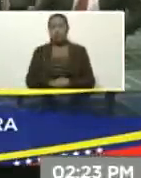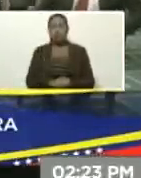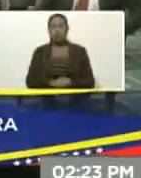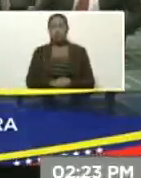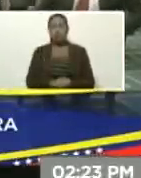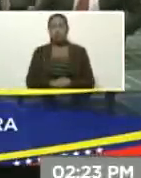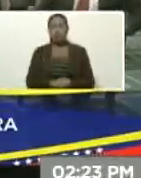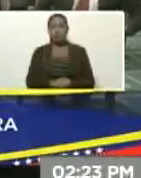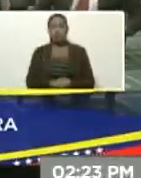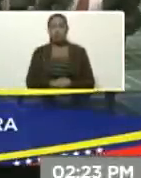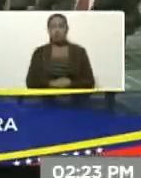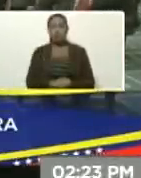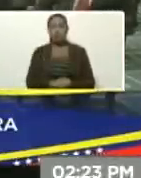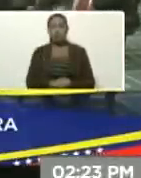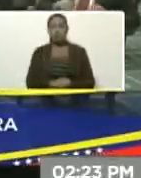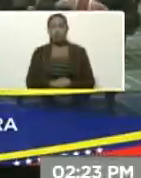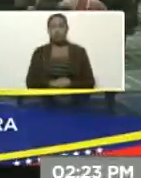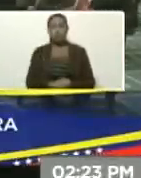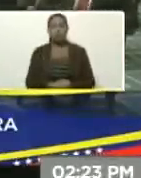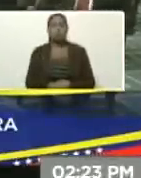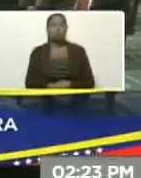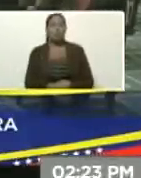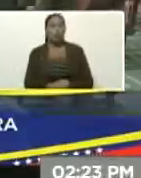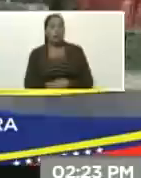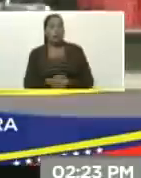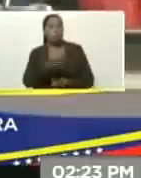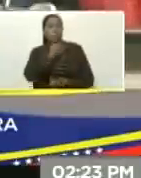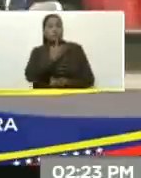Tayyip Erdogan. Como señor presidente Erdogan,